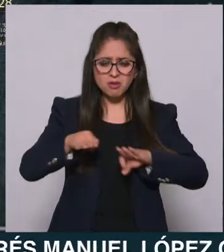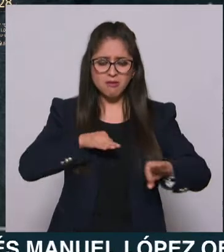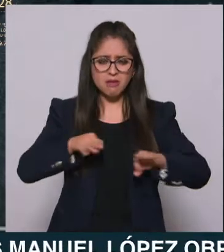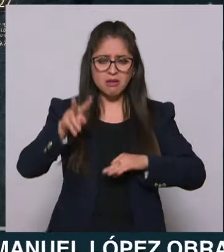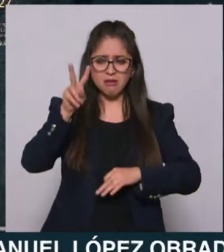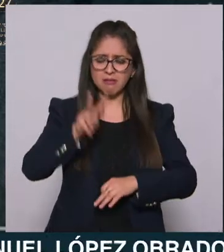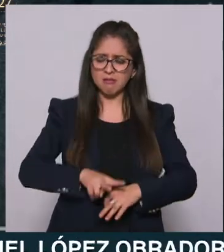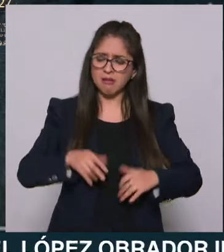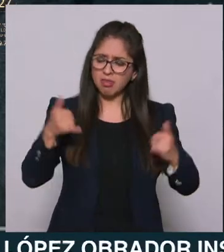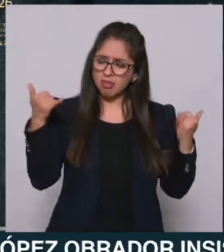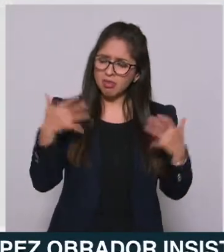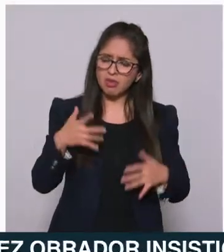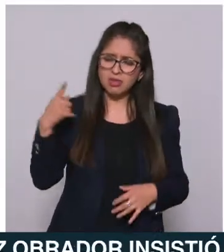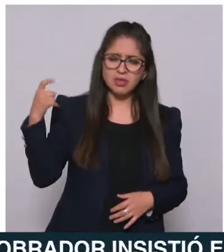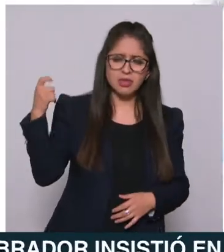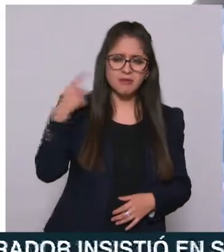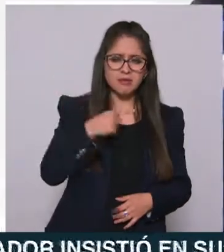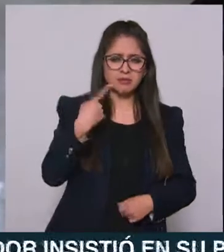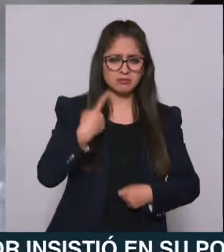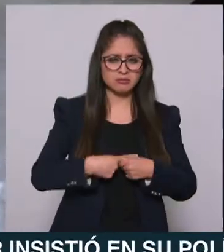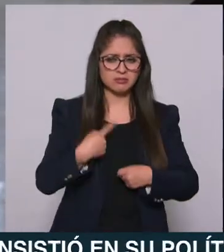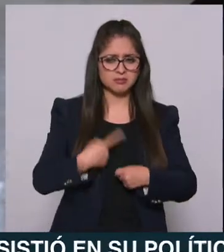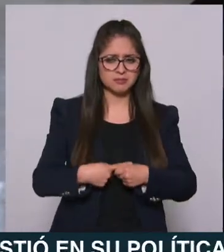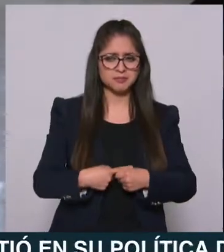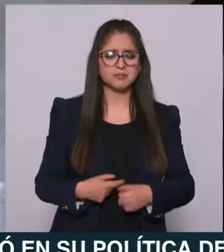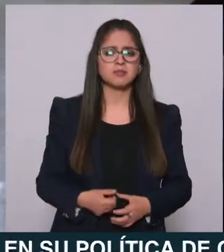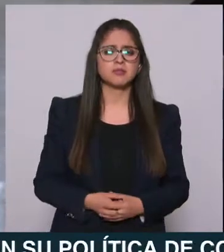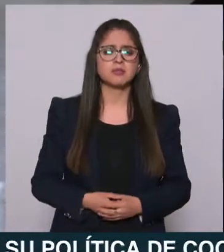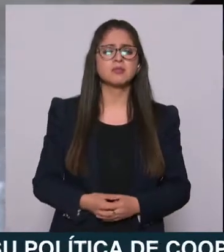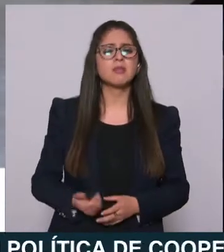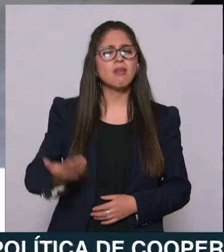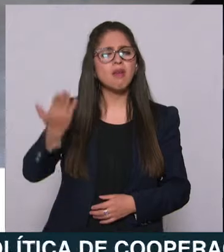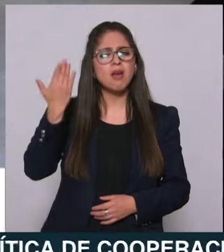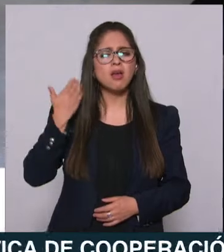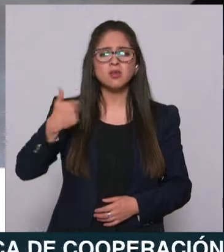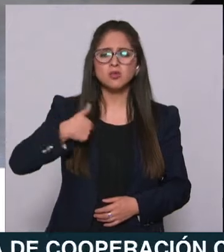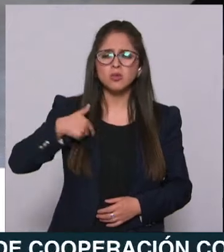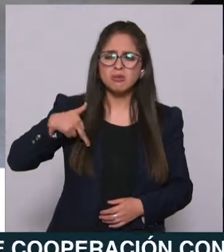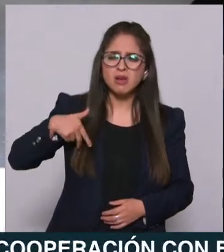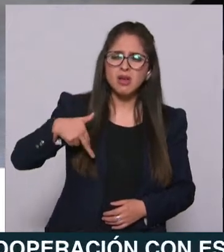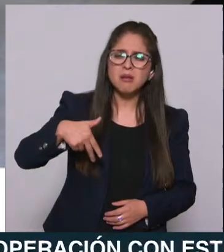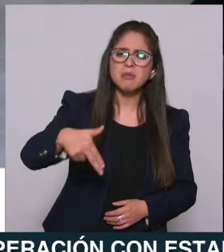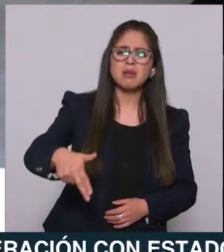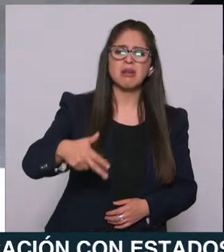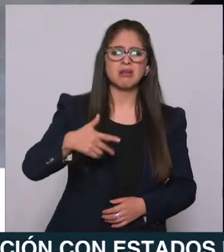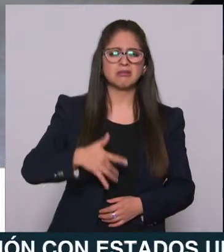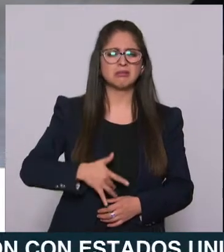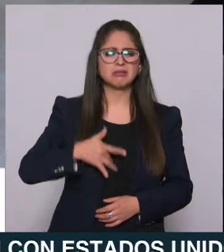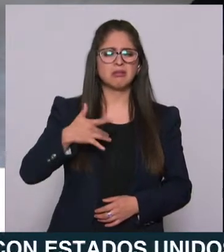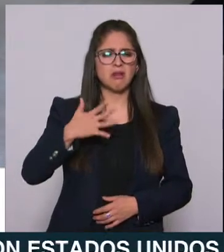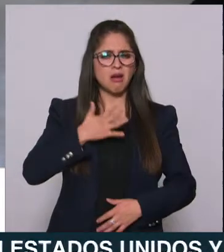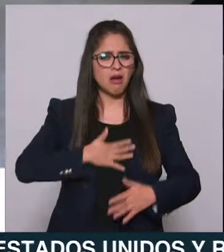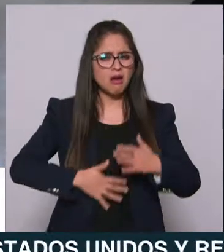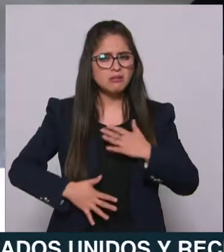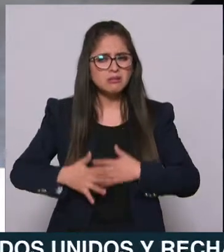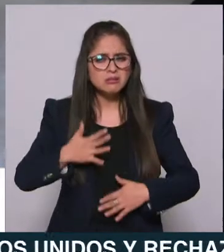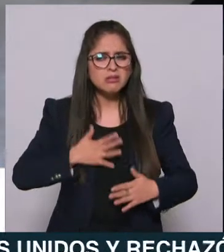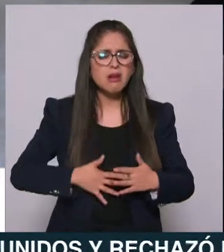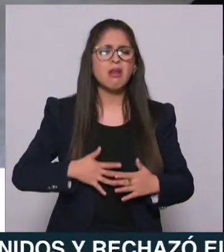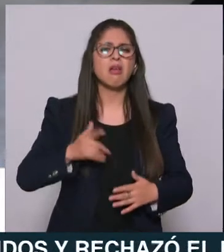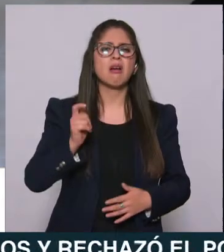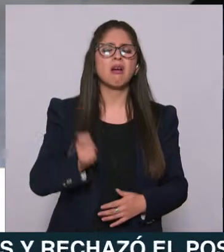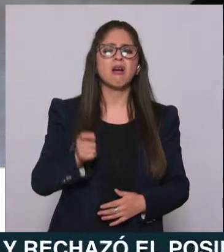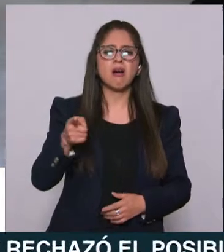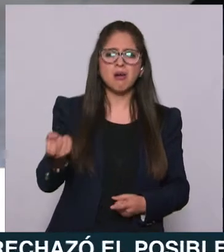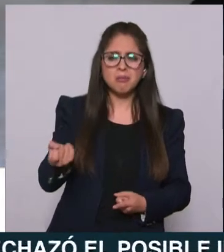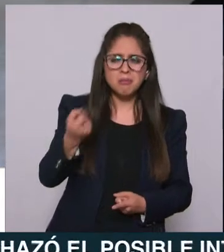con el peso de esta enfermedad. Me cansaba al caminar y pues con medicamentos que